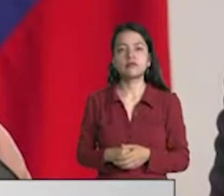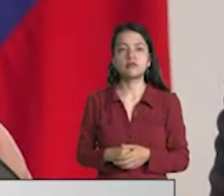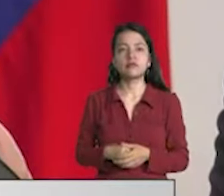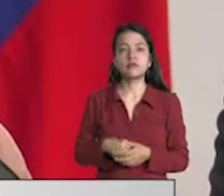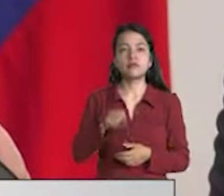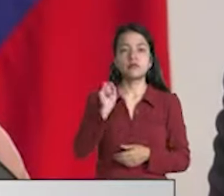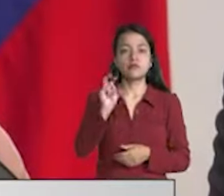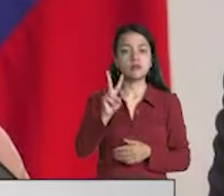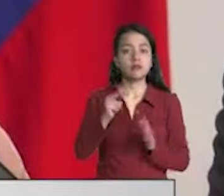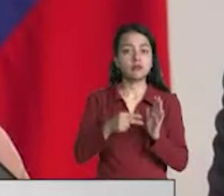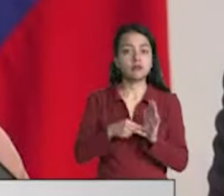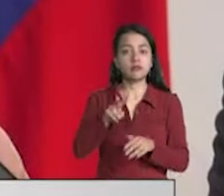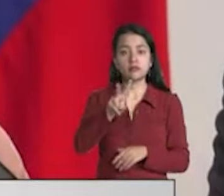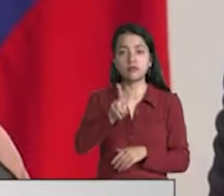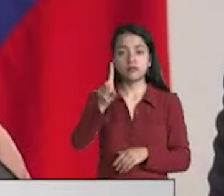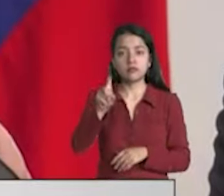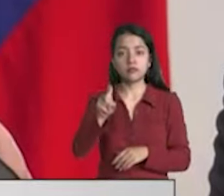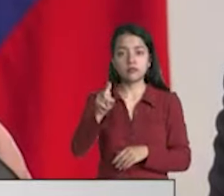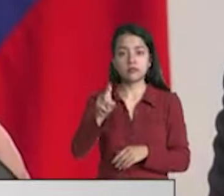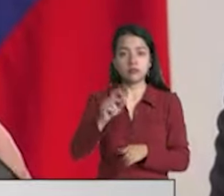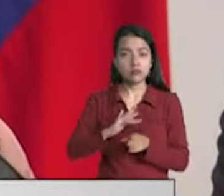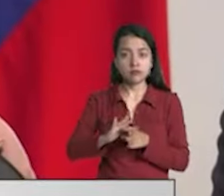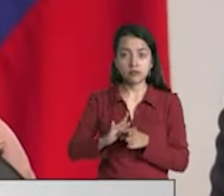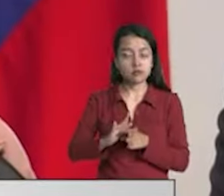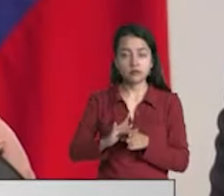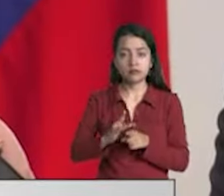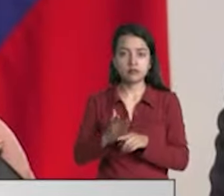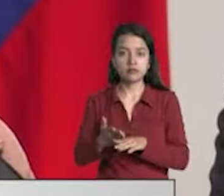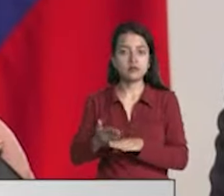del 2026 hasta el 2036,